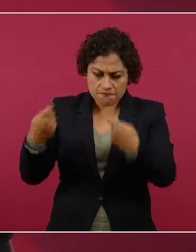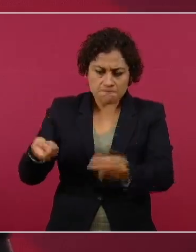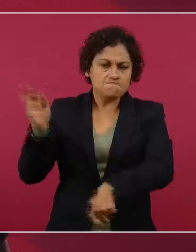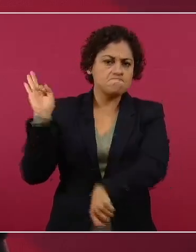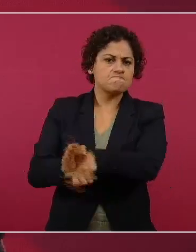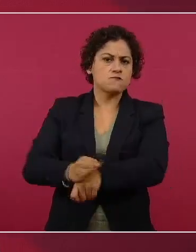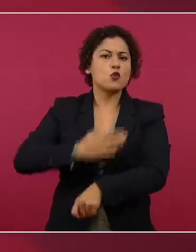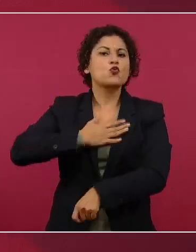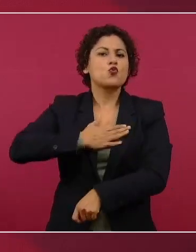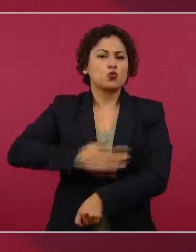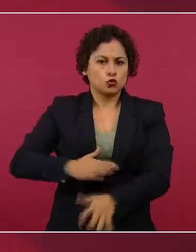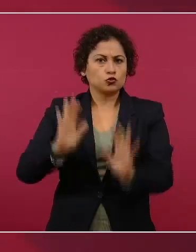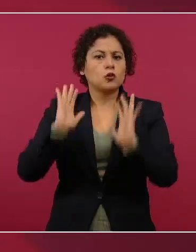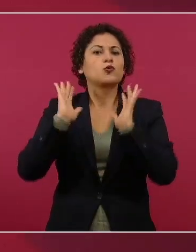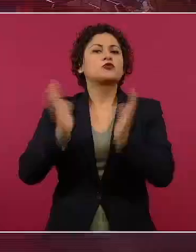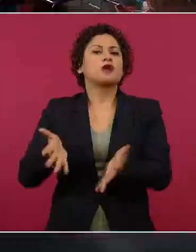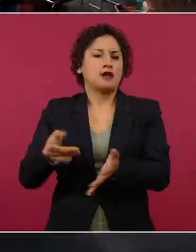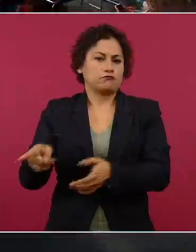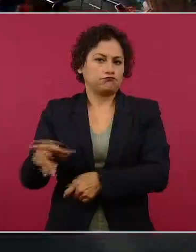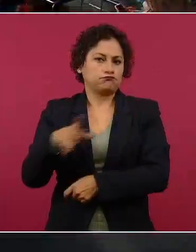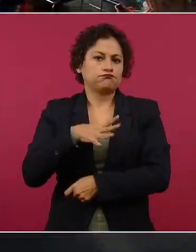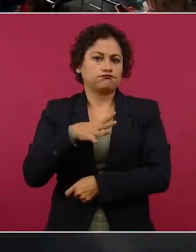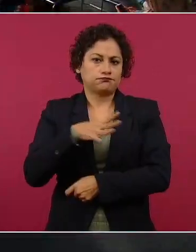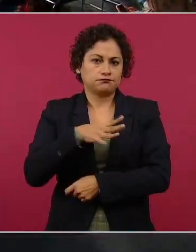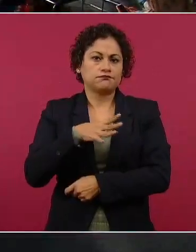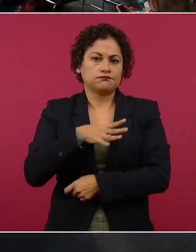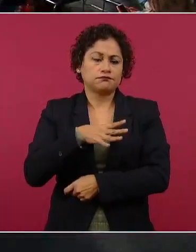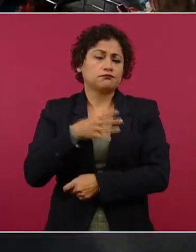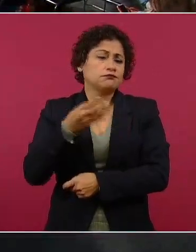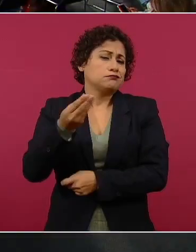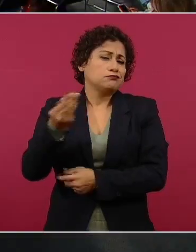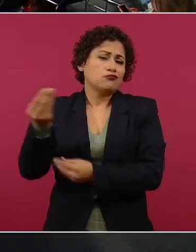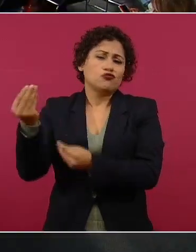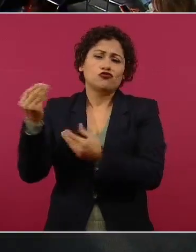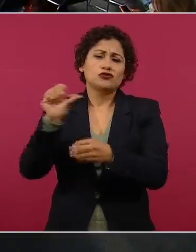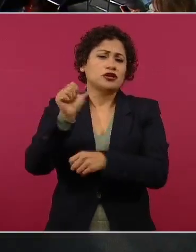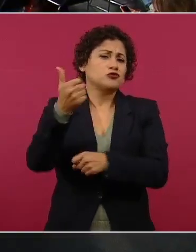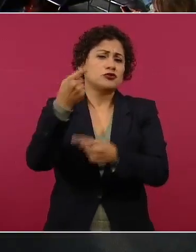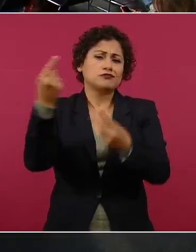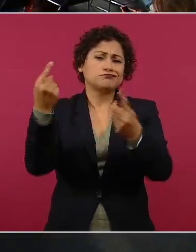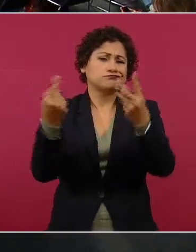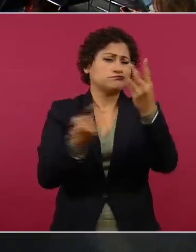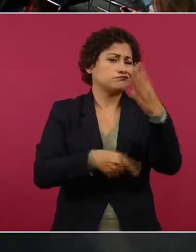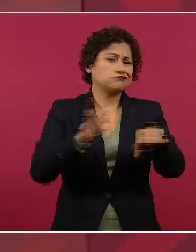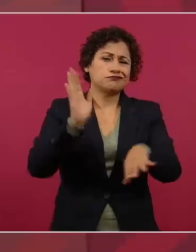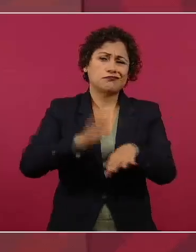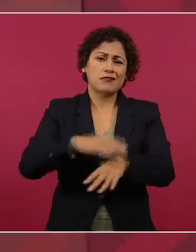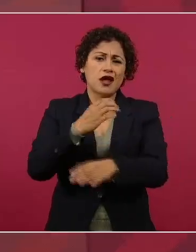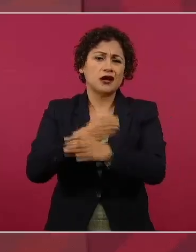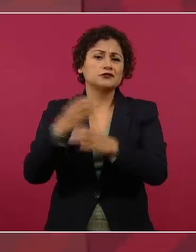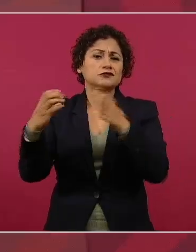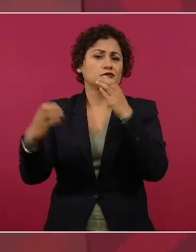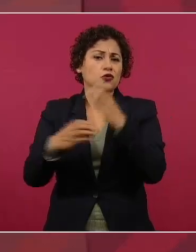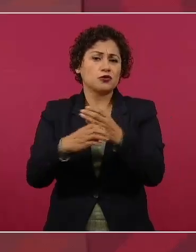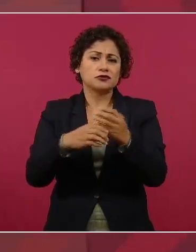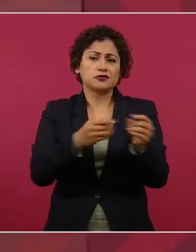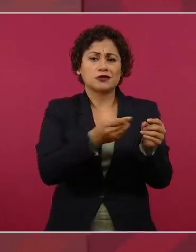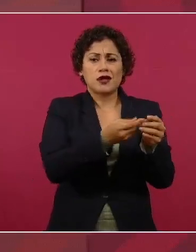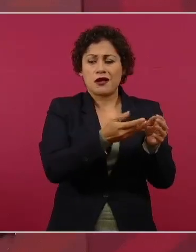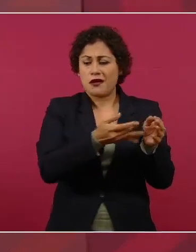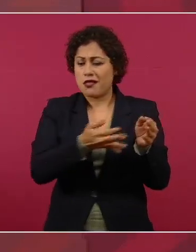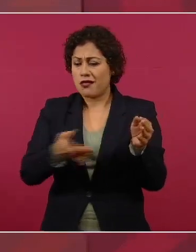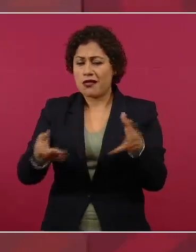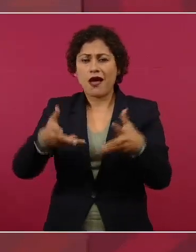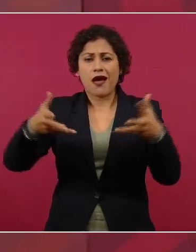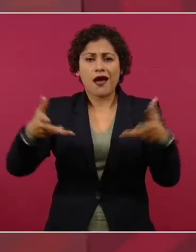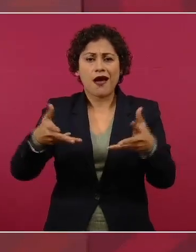Y muchas otras cosas. Claro, esto molesta